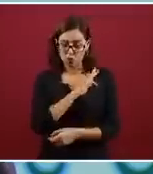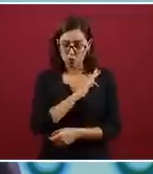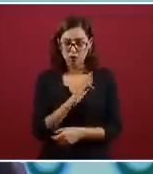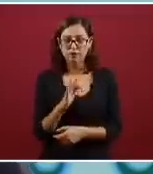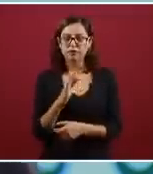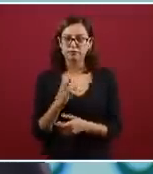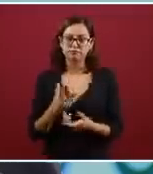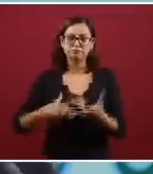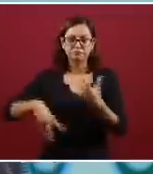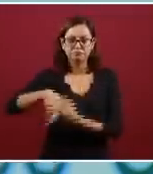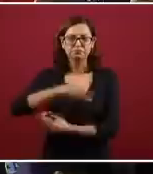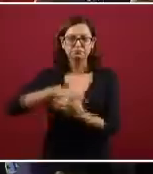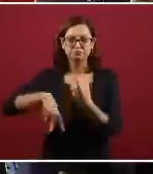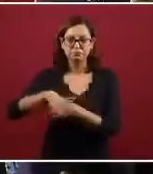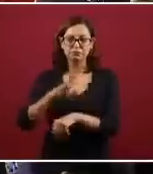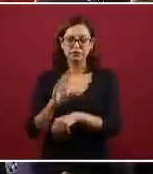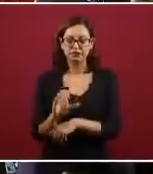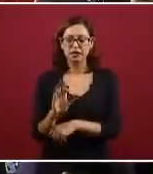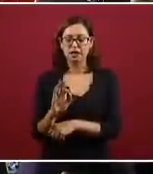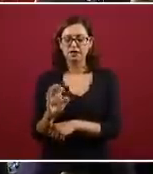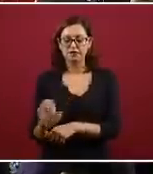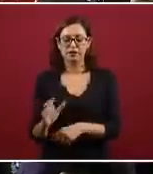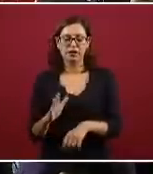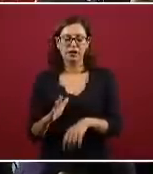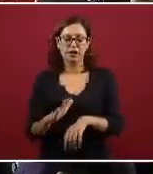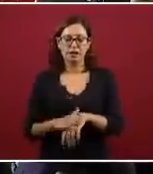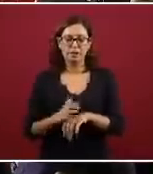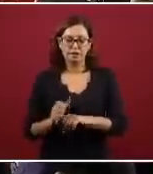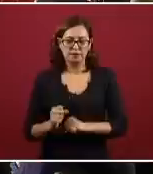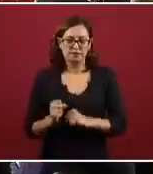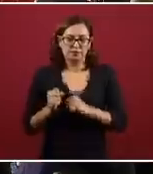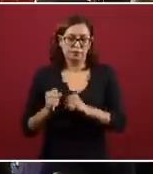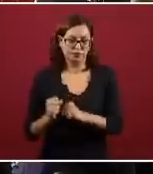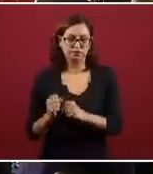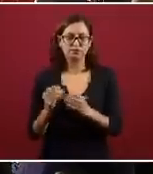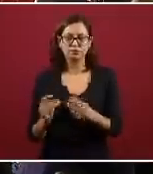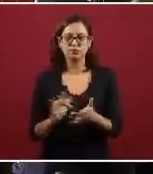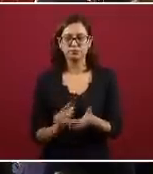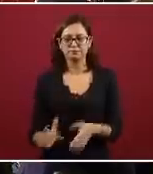la CFE. Muchísimas gracias, señor presidente, por su…